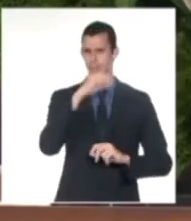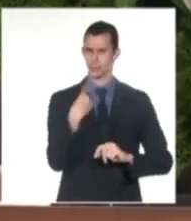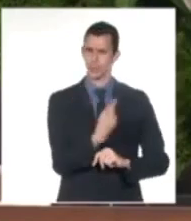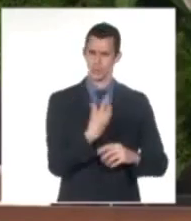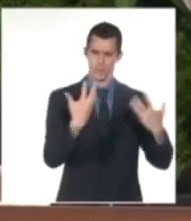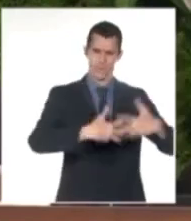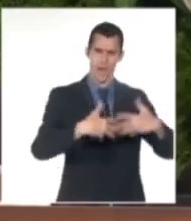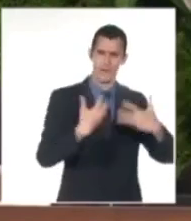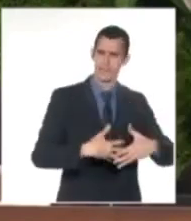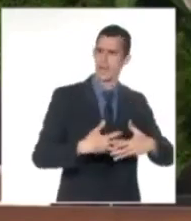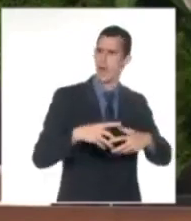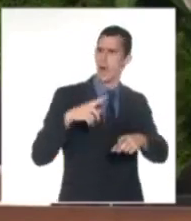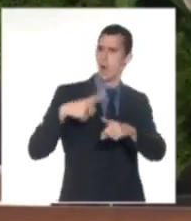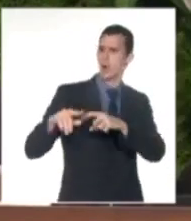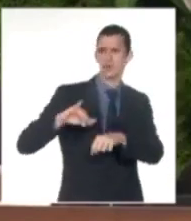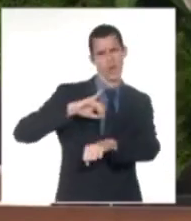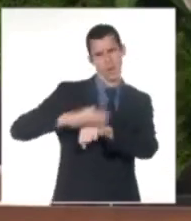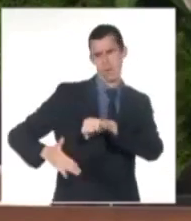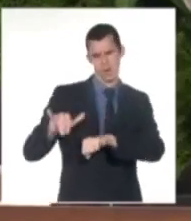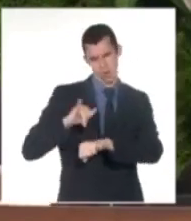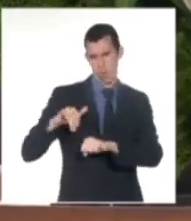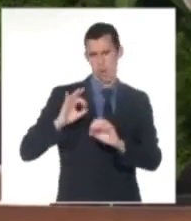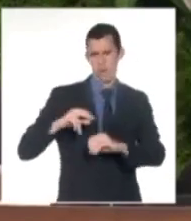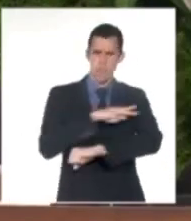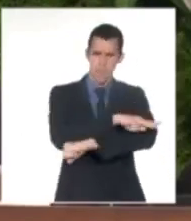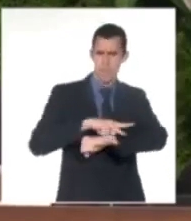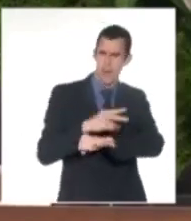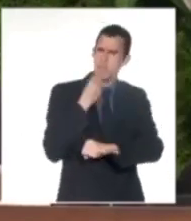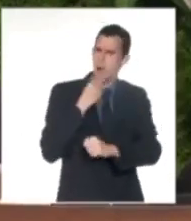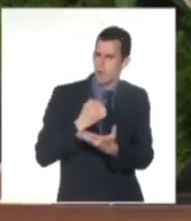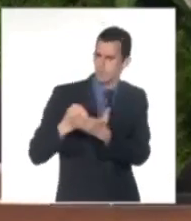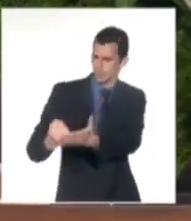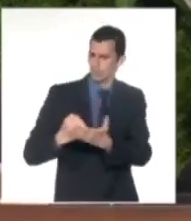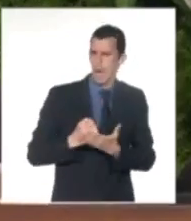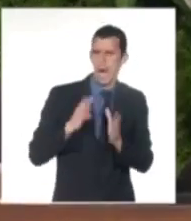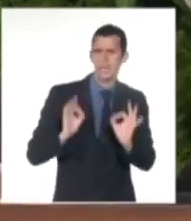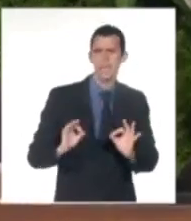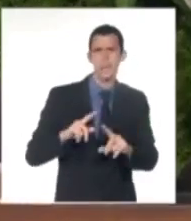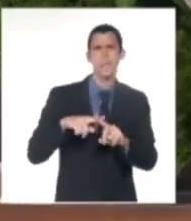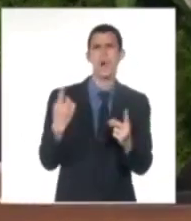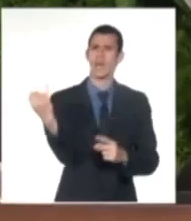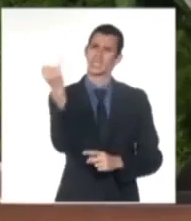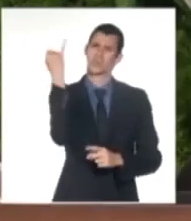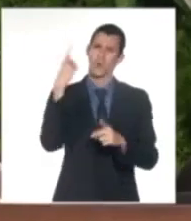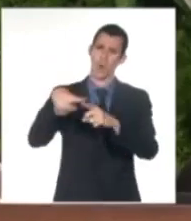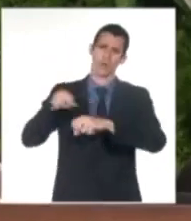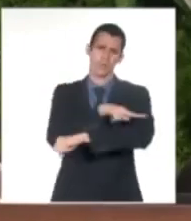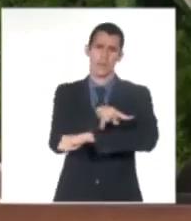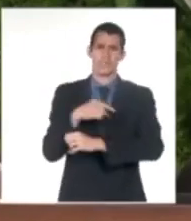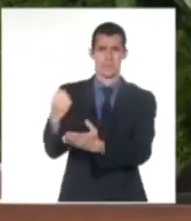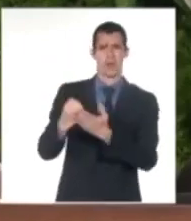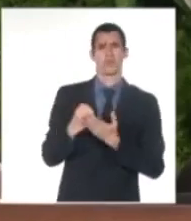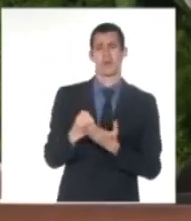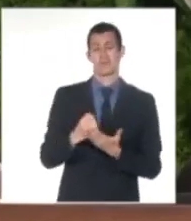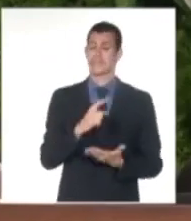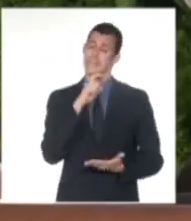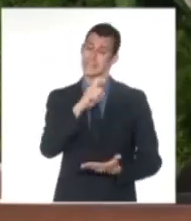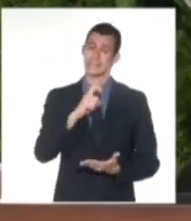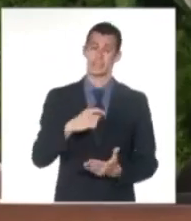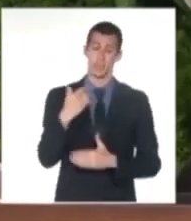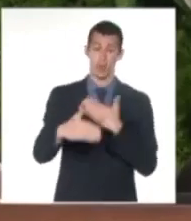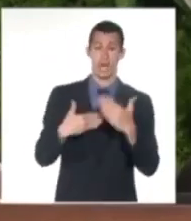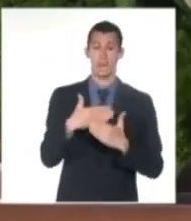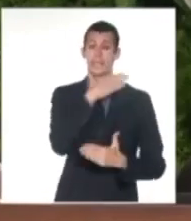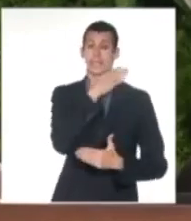más estable que el que nos ha impuesto la coyuntura internacional. Otro tema con el que sugiero trabajar es el modelo